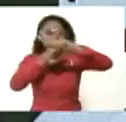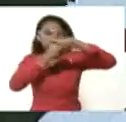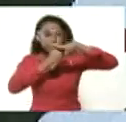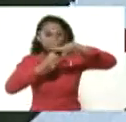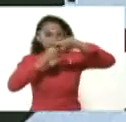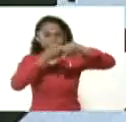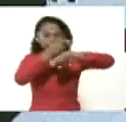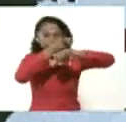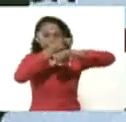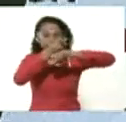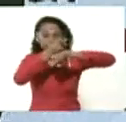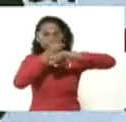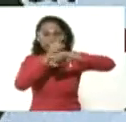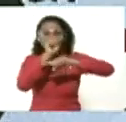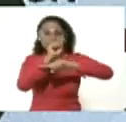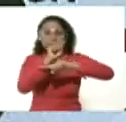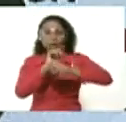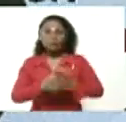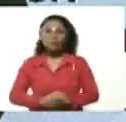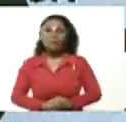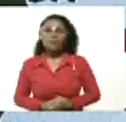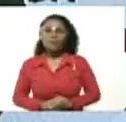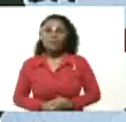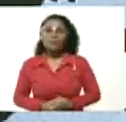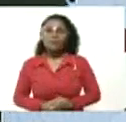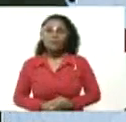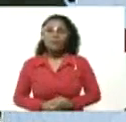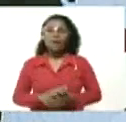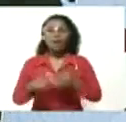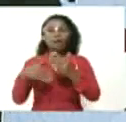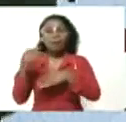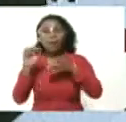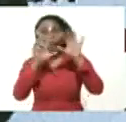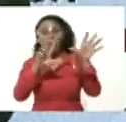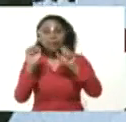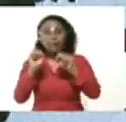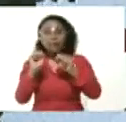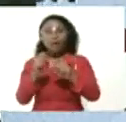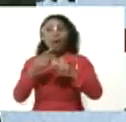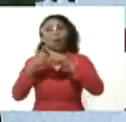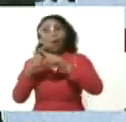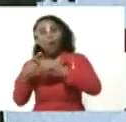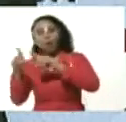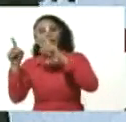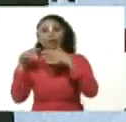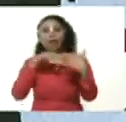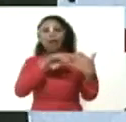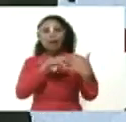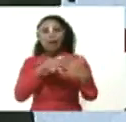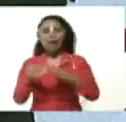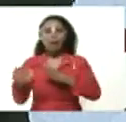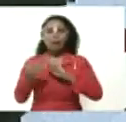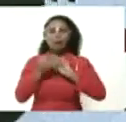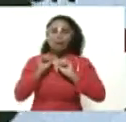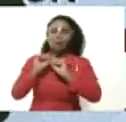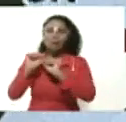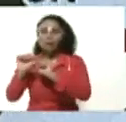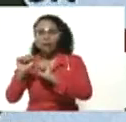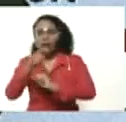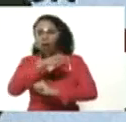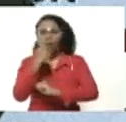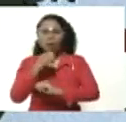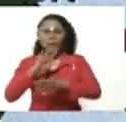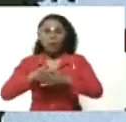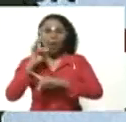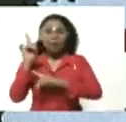Tania Chernova en Stalingrado. Luego empezó en los 80 otra guerra, la guerra contra las drogas, cuando Estados Unidos es